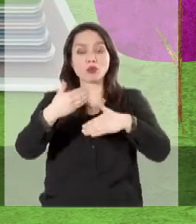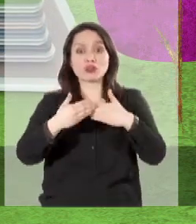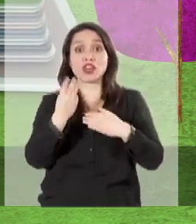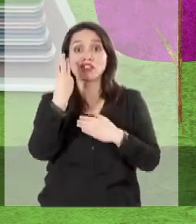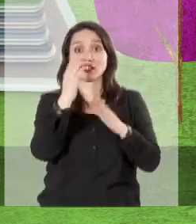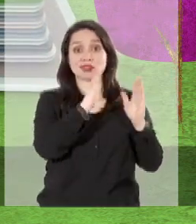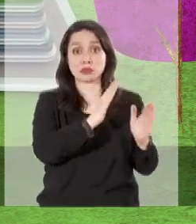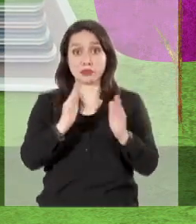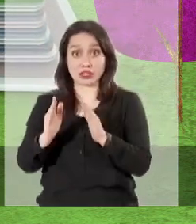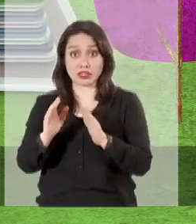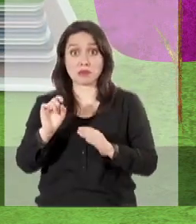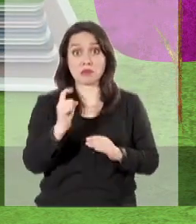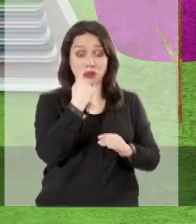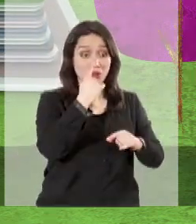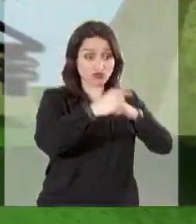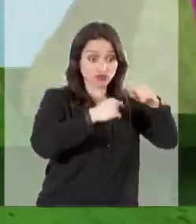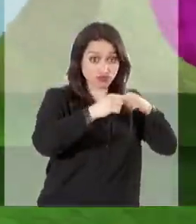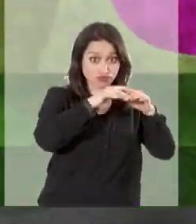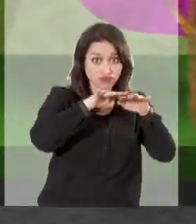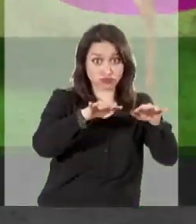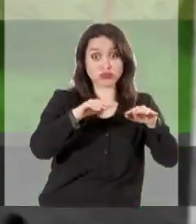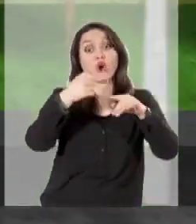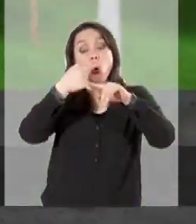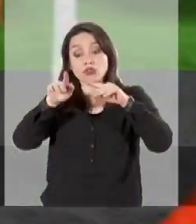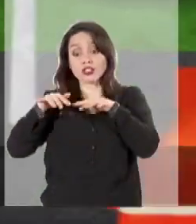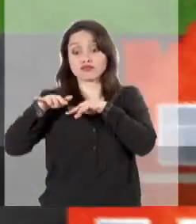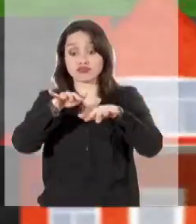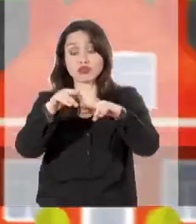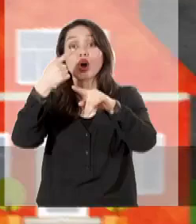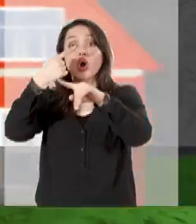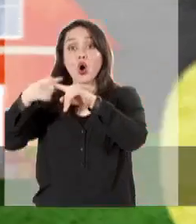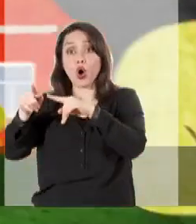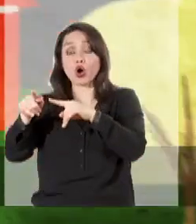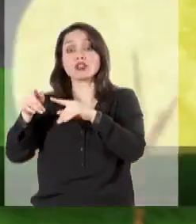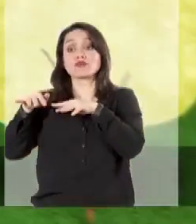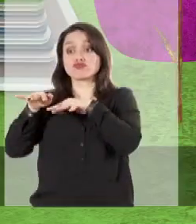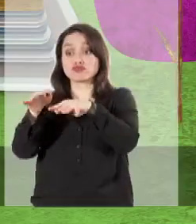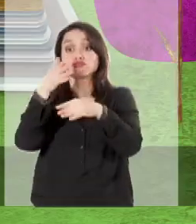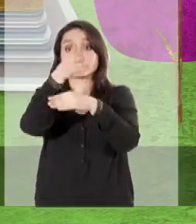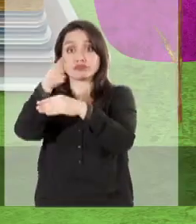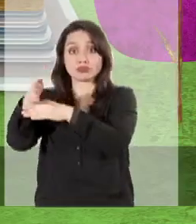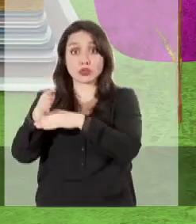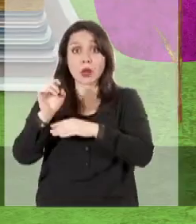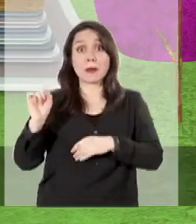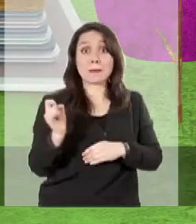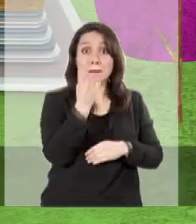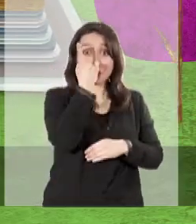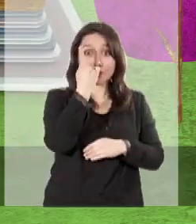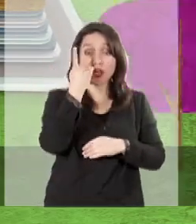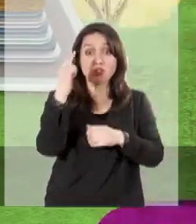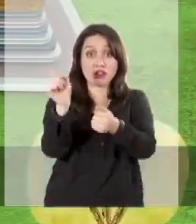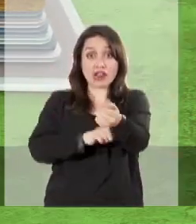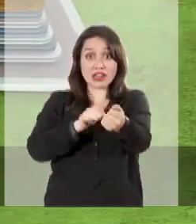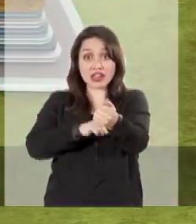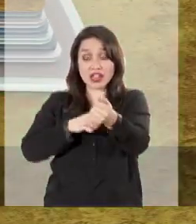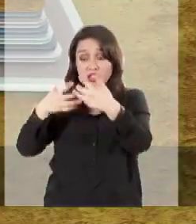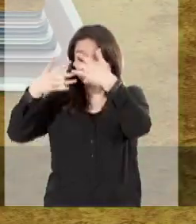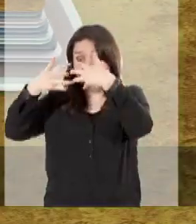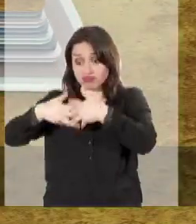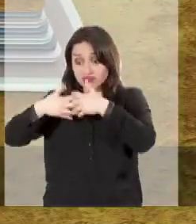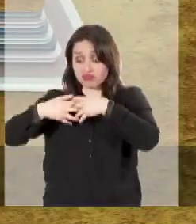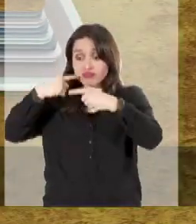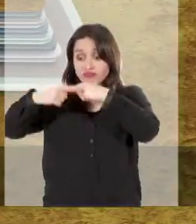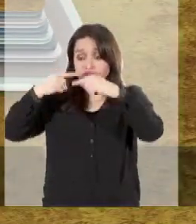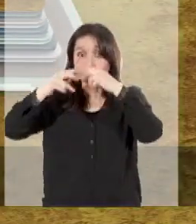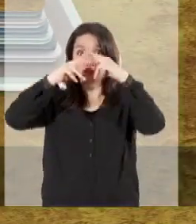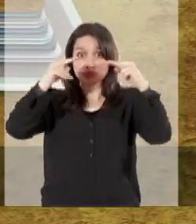proceso que se divide en tres partes: generación, transmisión y distribución. Primero, la energía es producida en